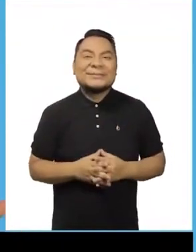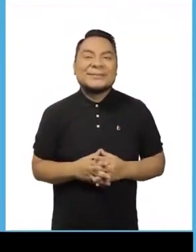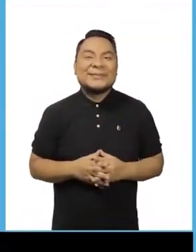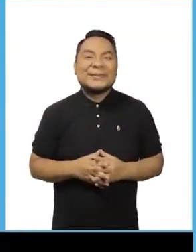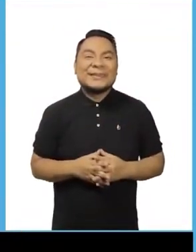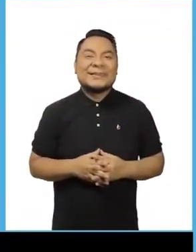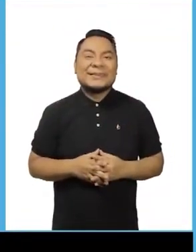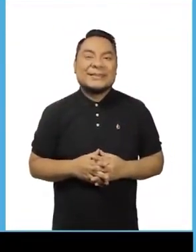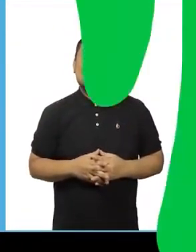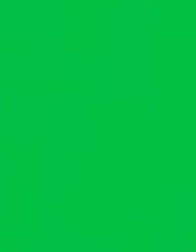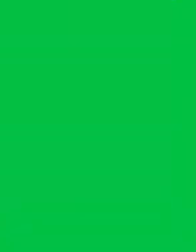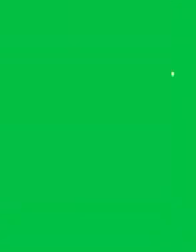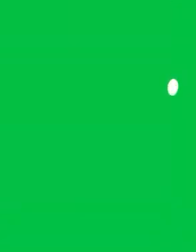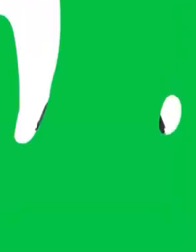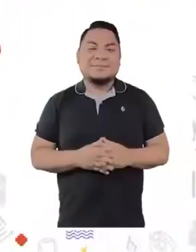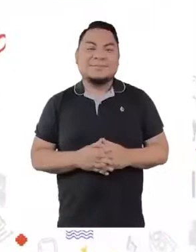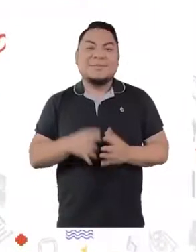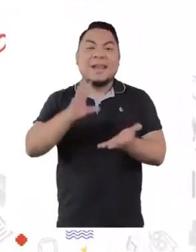Paul!